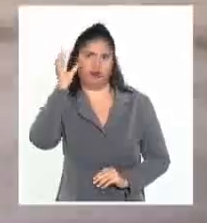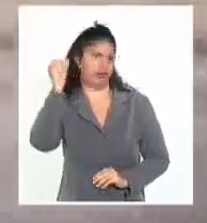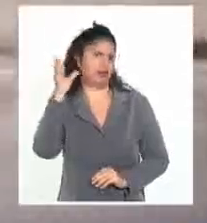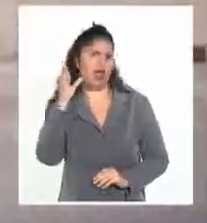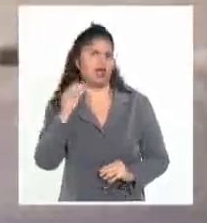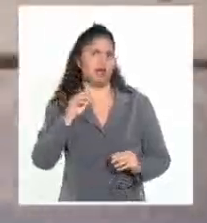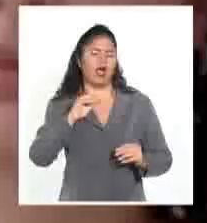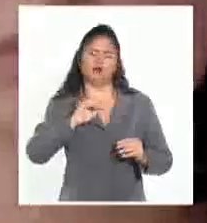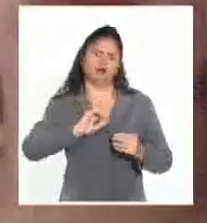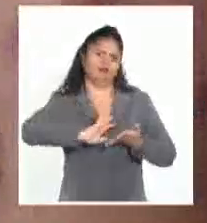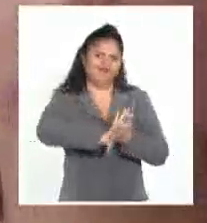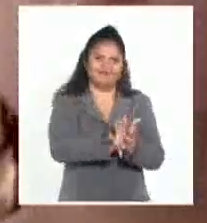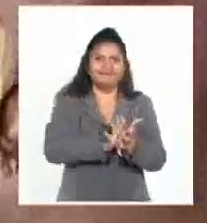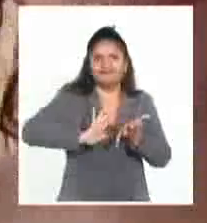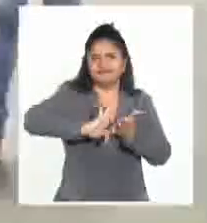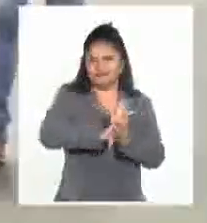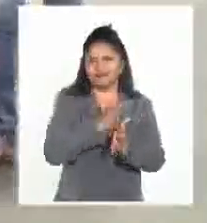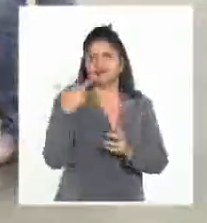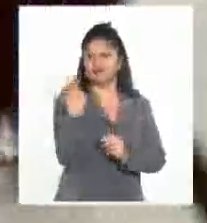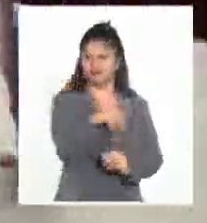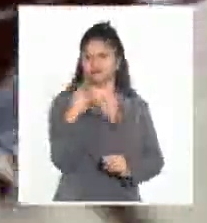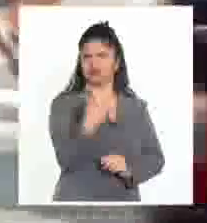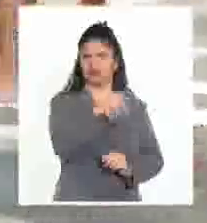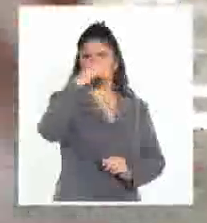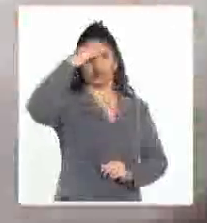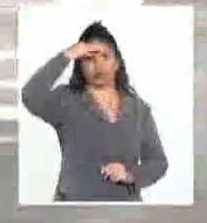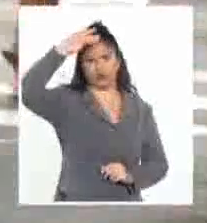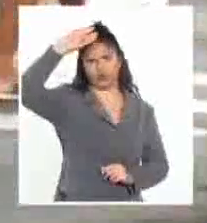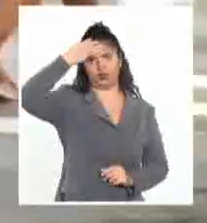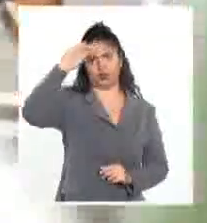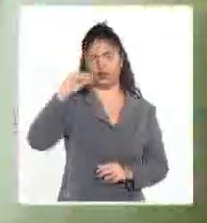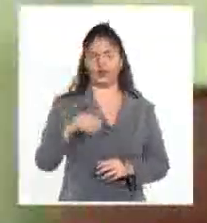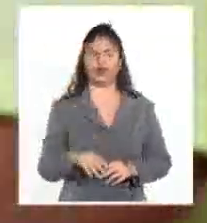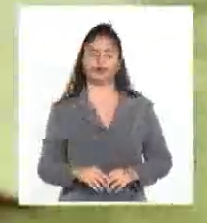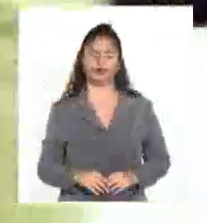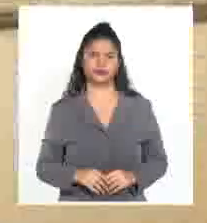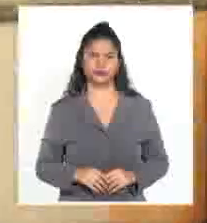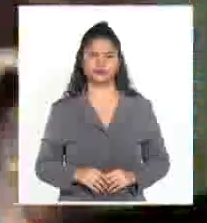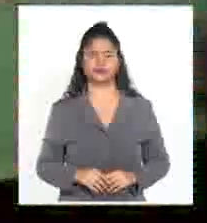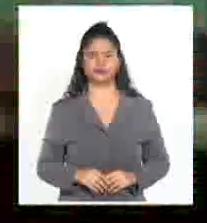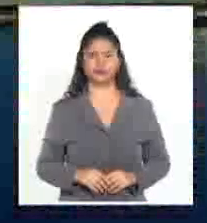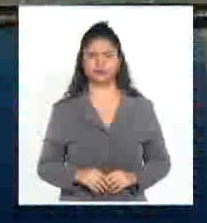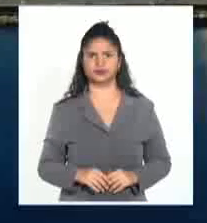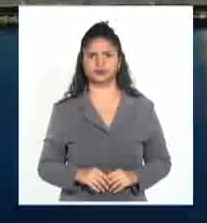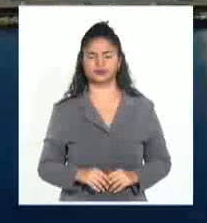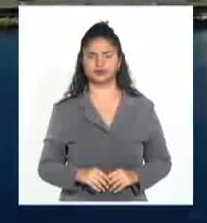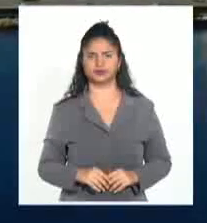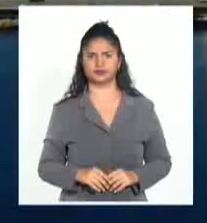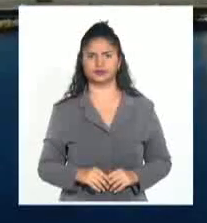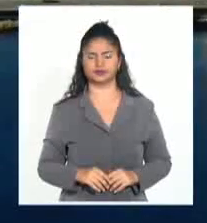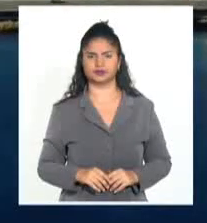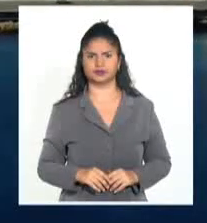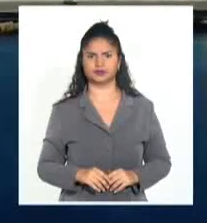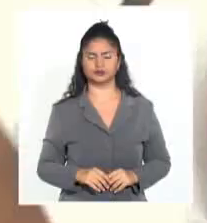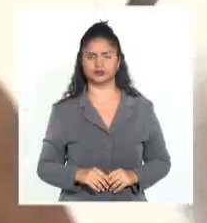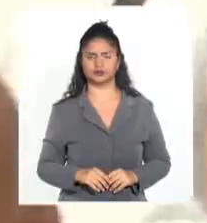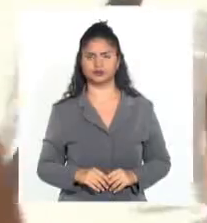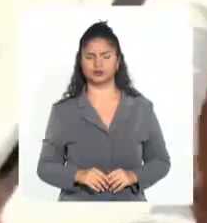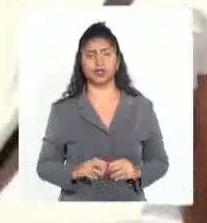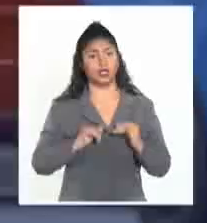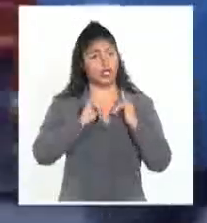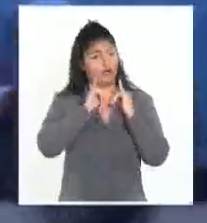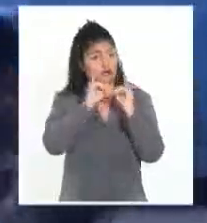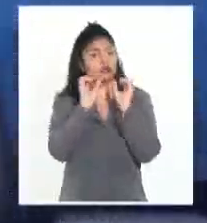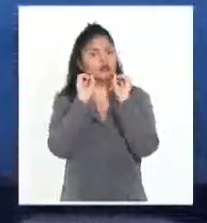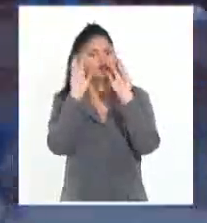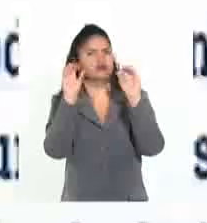invasiones en nombre de la seguridad nacional de los Estados Unidos. Mientras, la fábrica de mentiras contra Cuba abastece las redes sociales digitales y